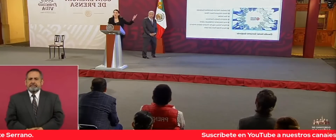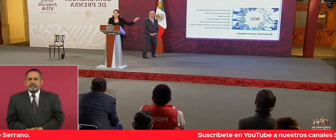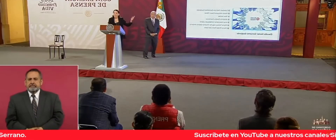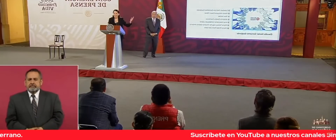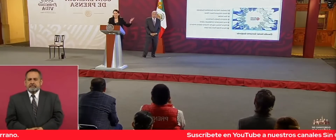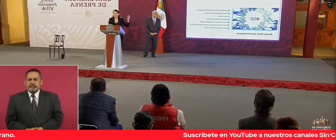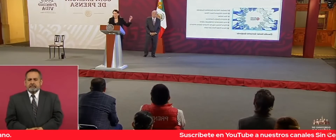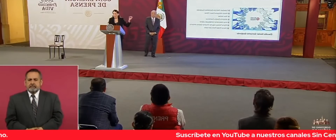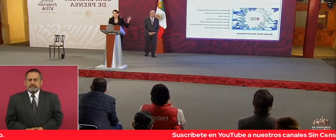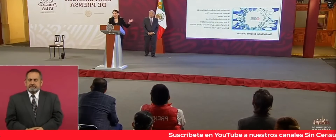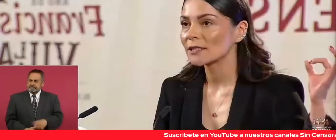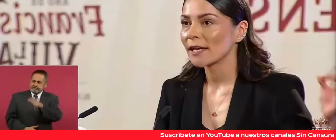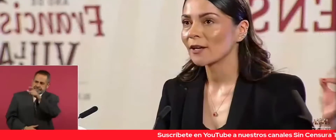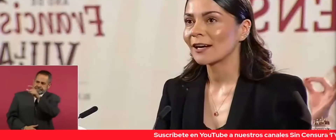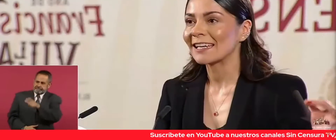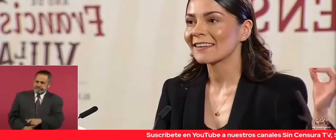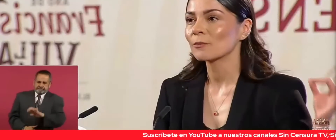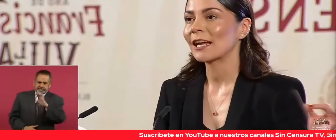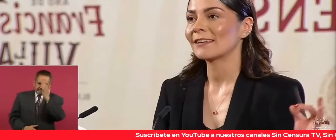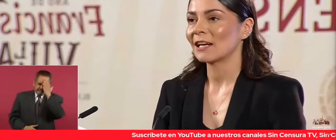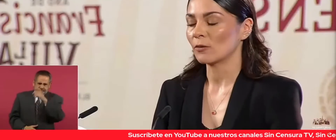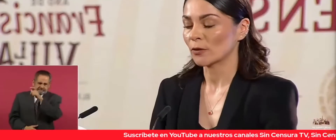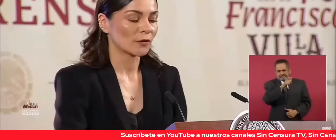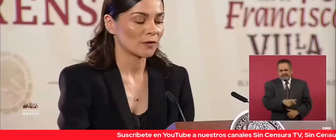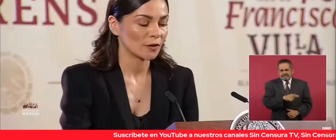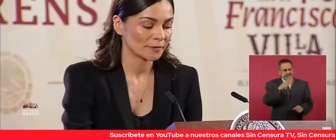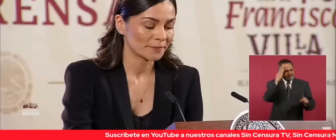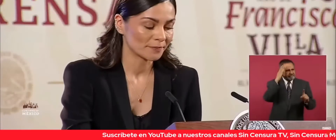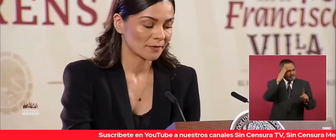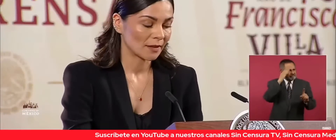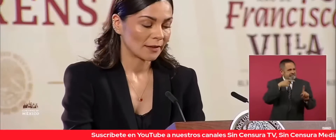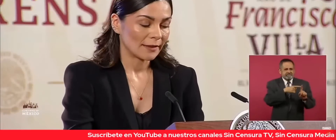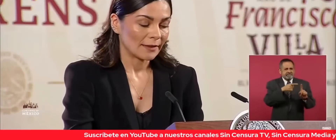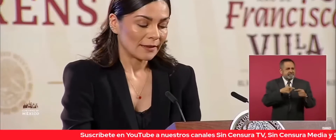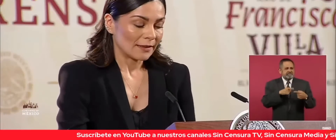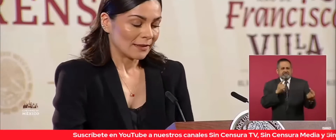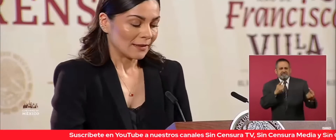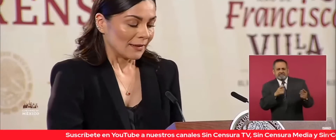Esto retrata de cuerpo entero al líder moral de la oposición.